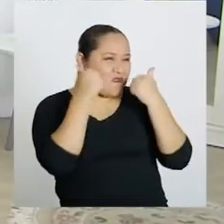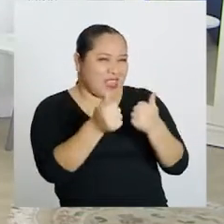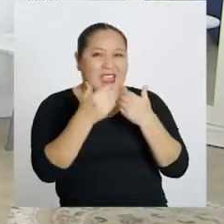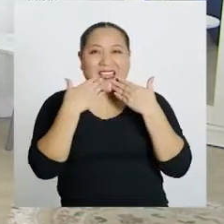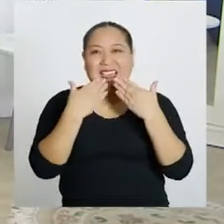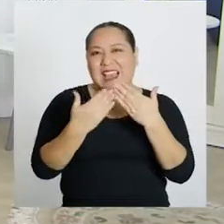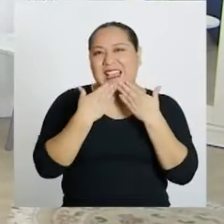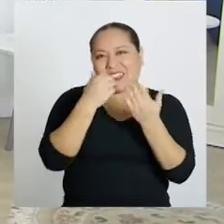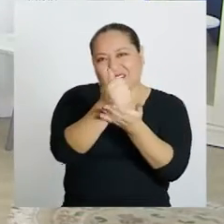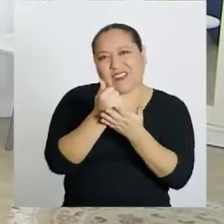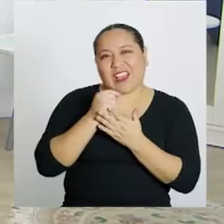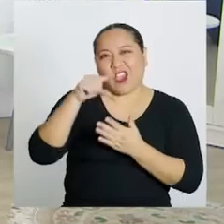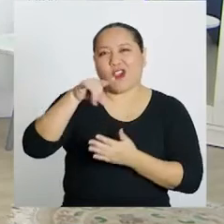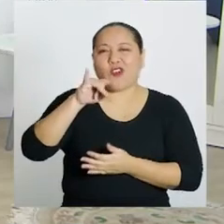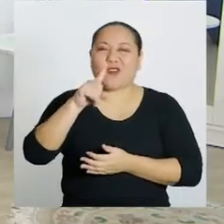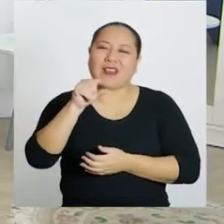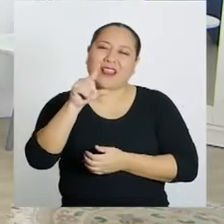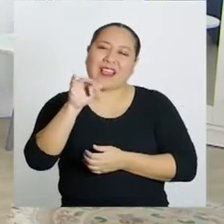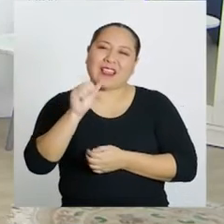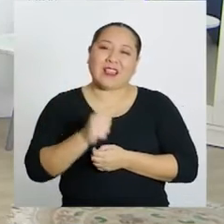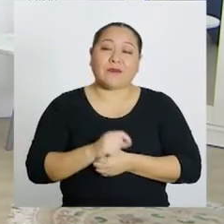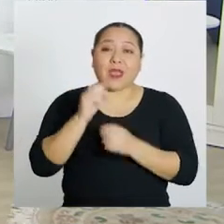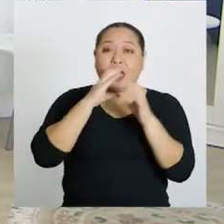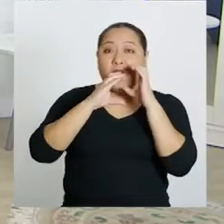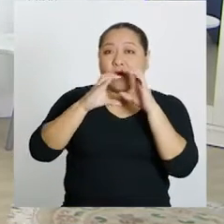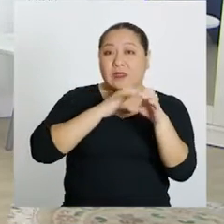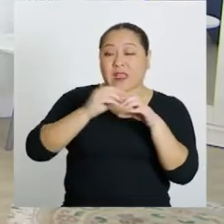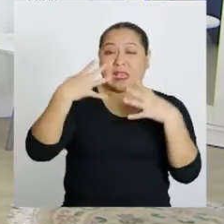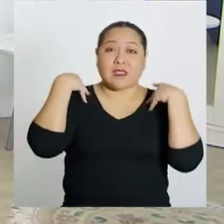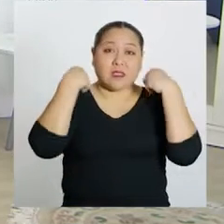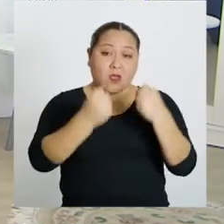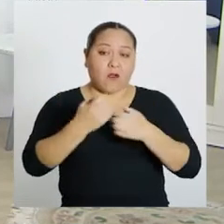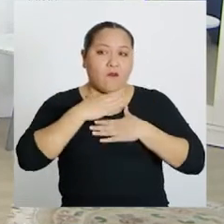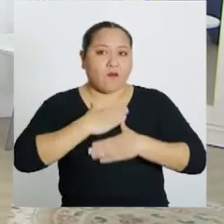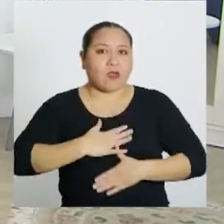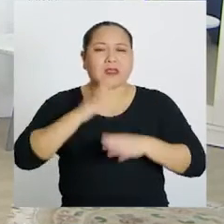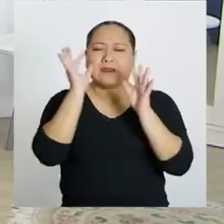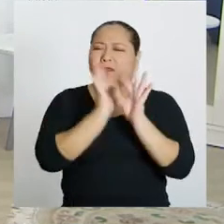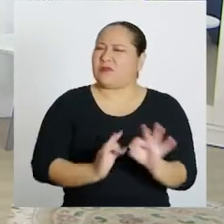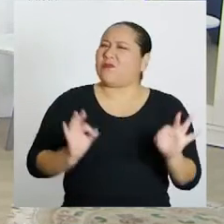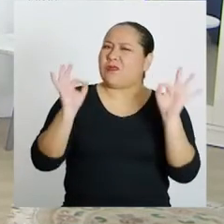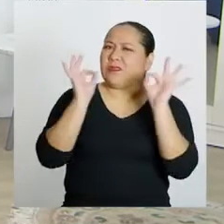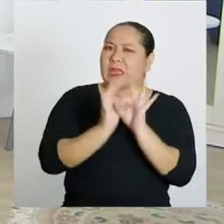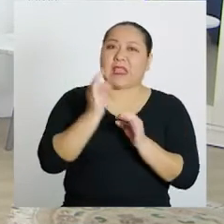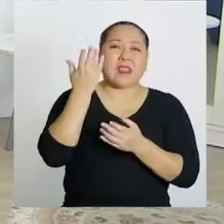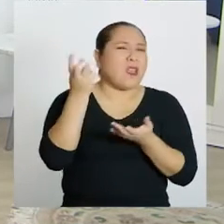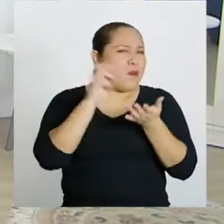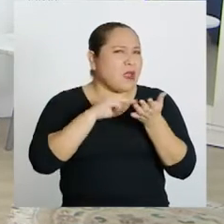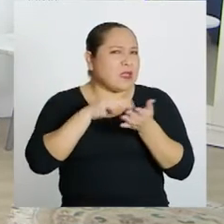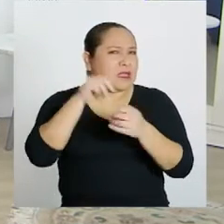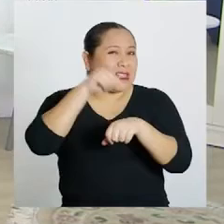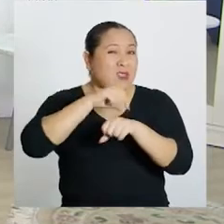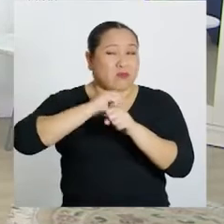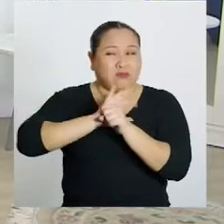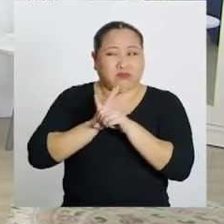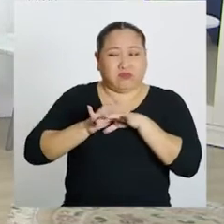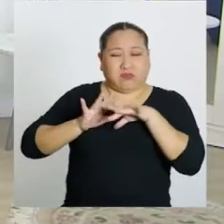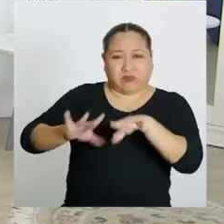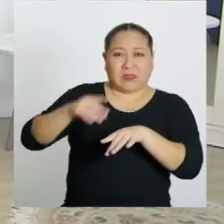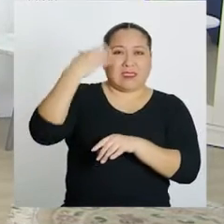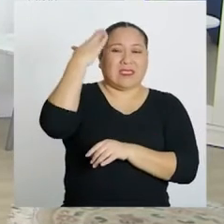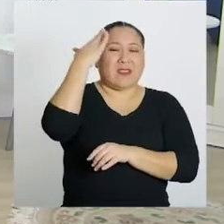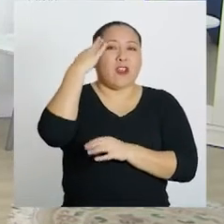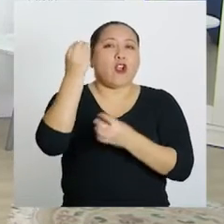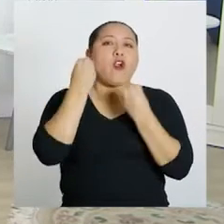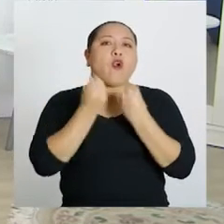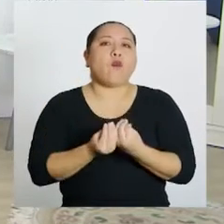¡Genial! Gracias por la ayuda, Juliana. Hablar sobre nuestra salud física es importante, sobre todo ahora en pandemia, porque debemos